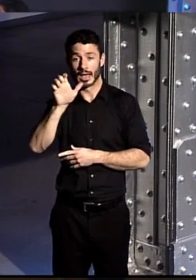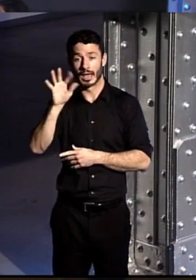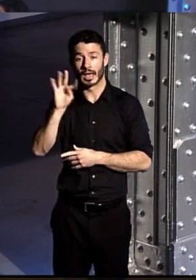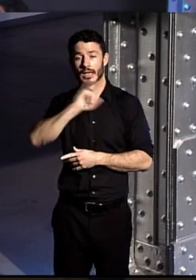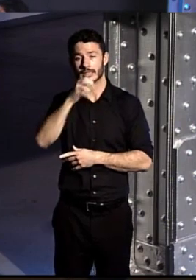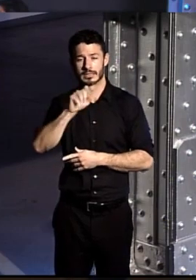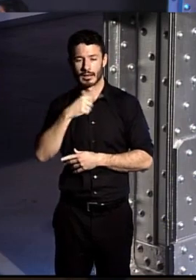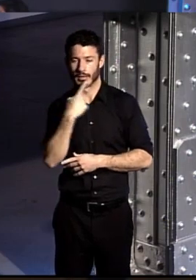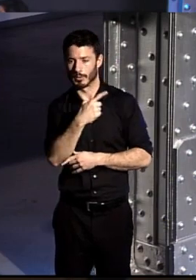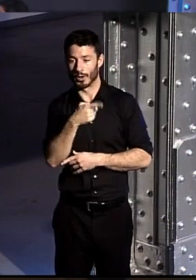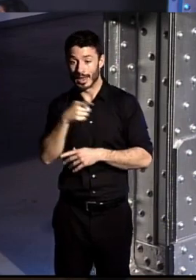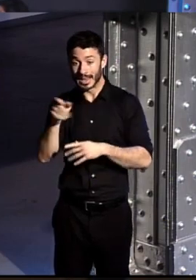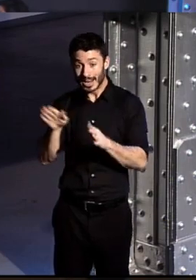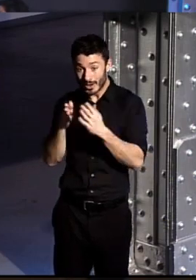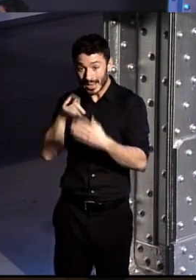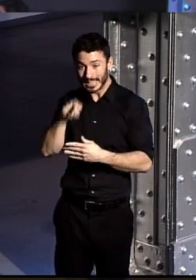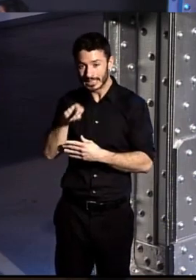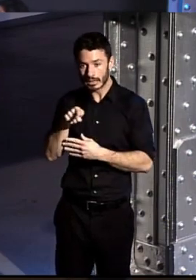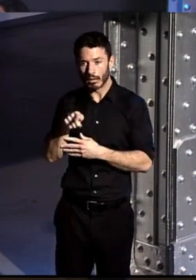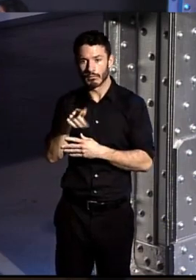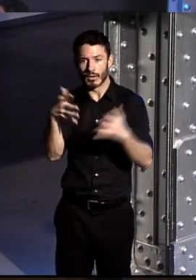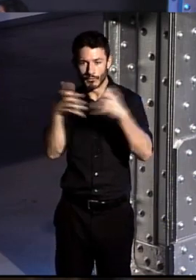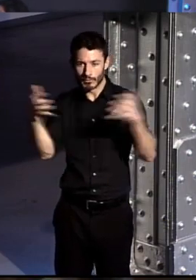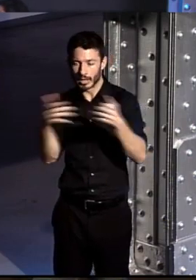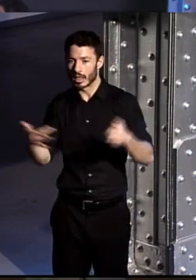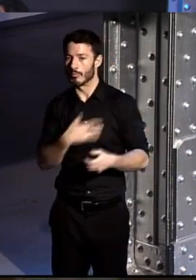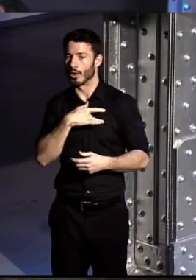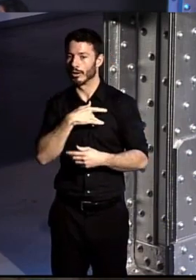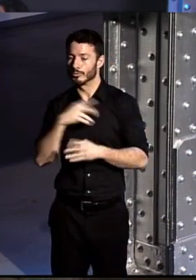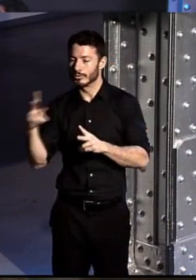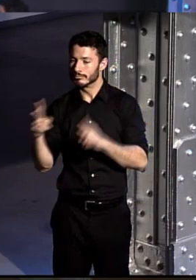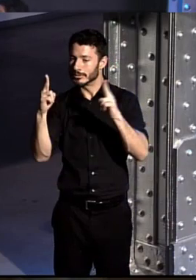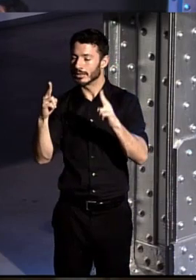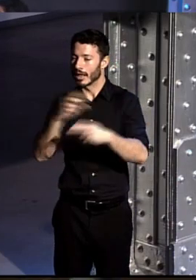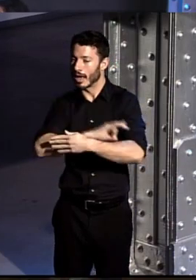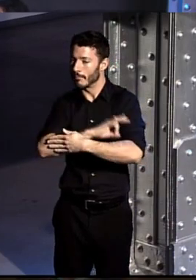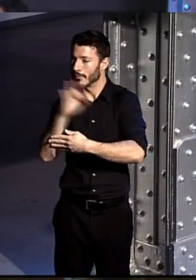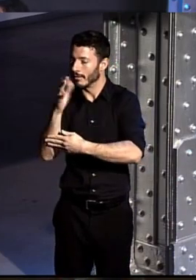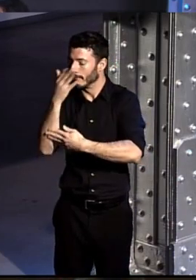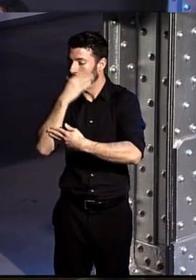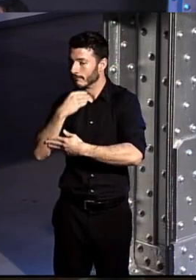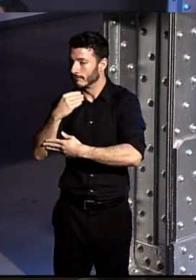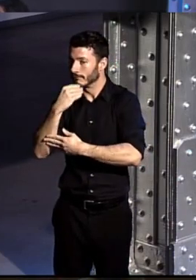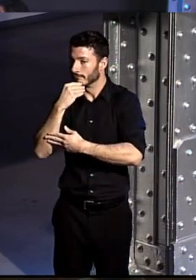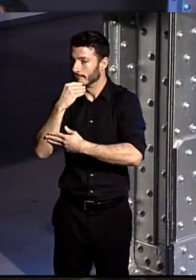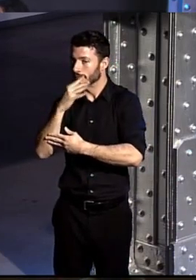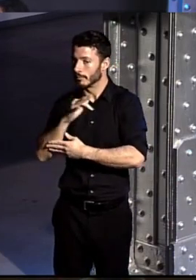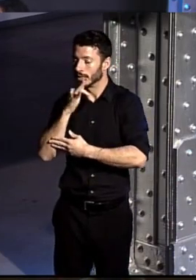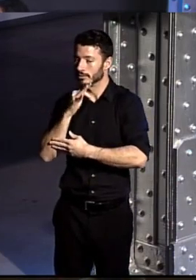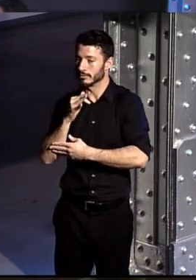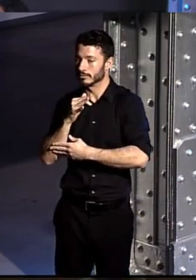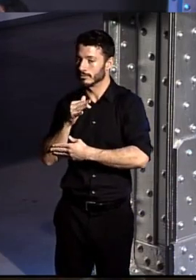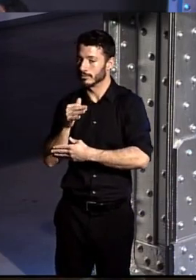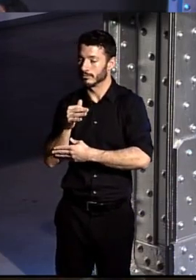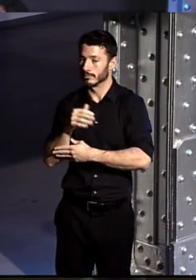esa novela las encuentra. Las encuentra si leéis el pasaje del amanecer, es precioso. Y además con ella apoyada en